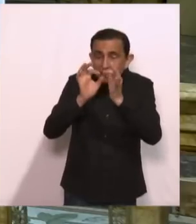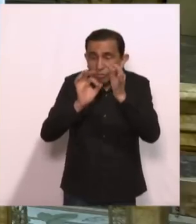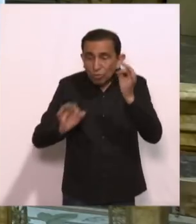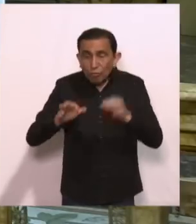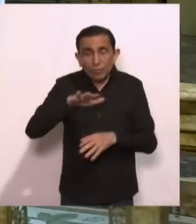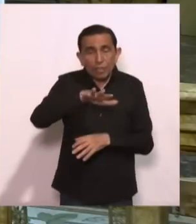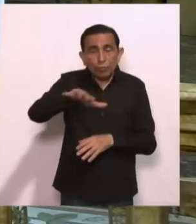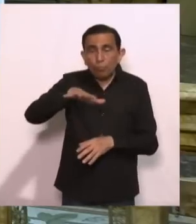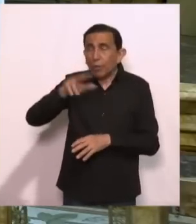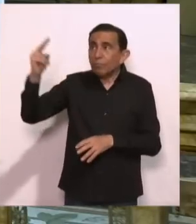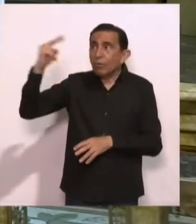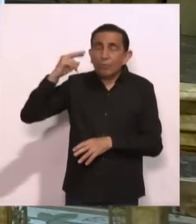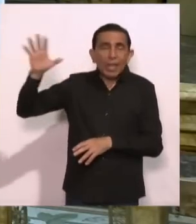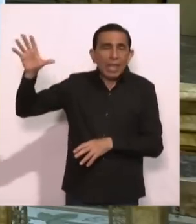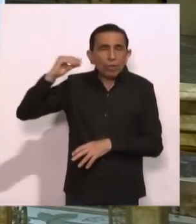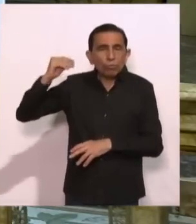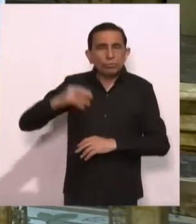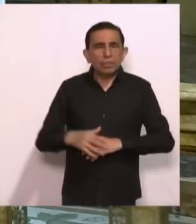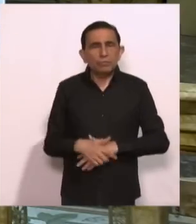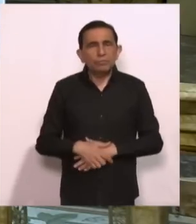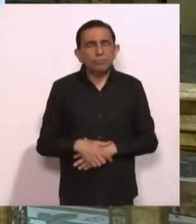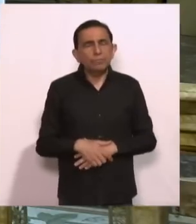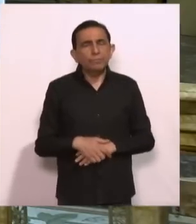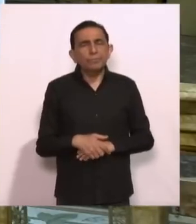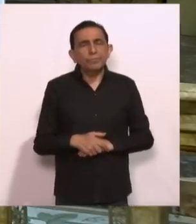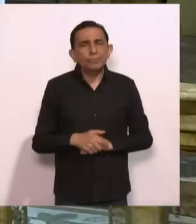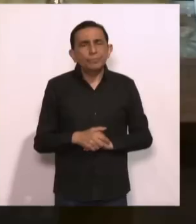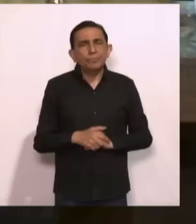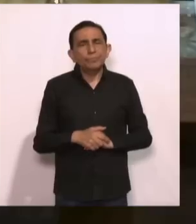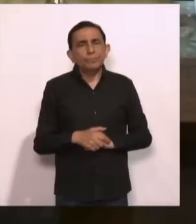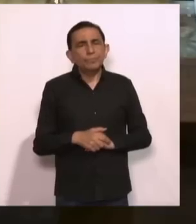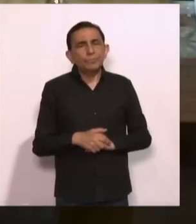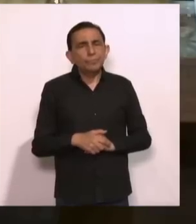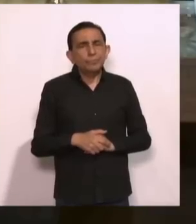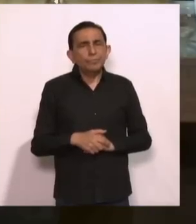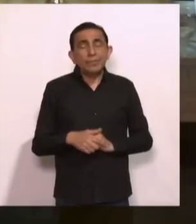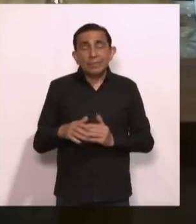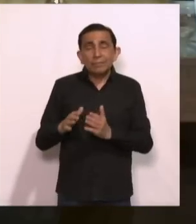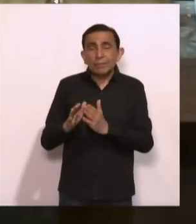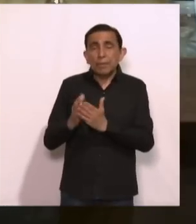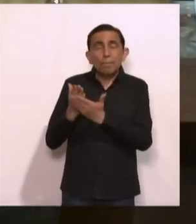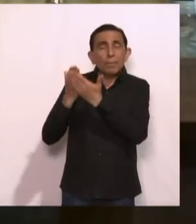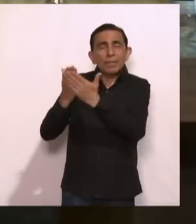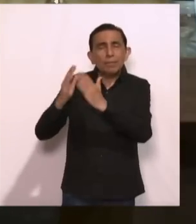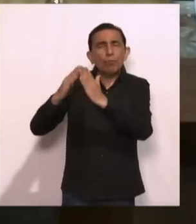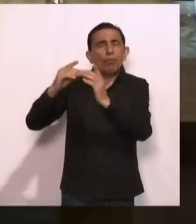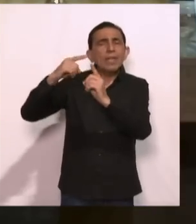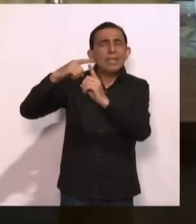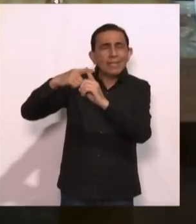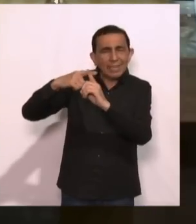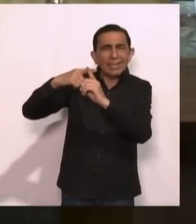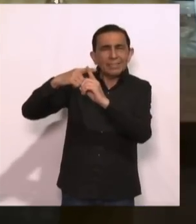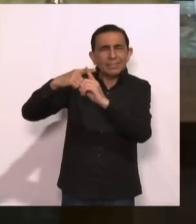pueblo. Escucha, Señor, la oración de tu pueblo. Para que la Iglesia haga fructificar